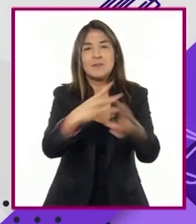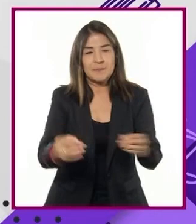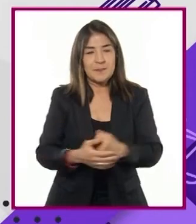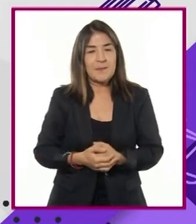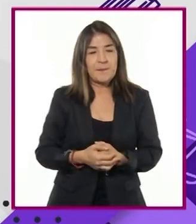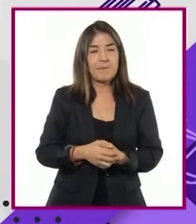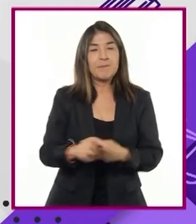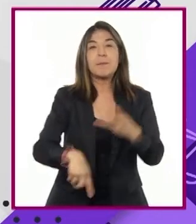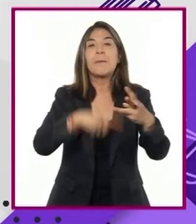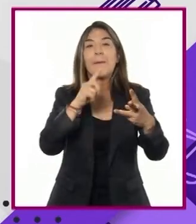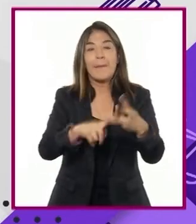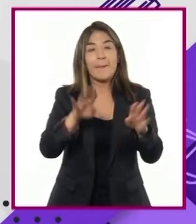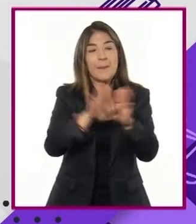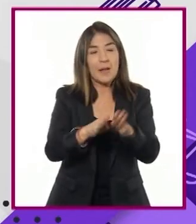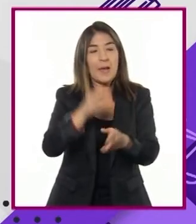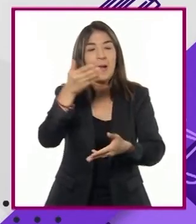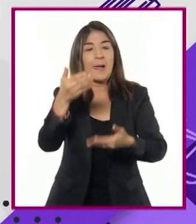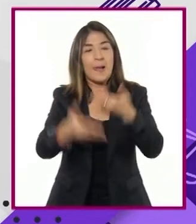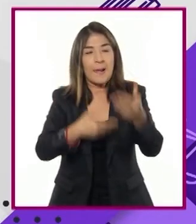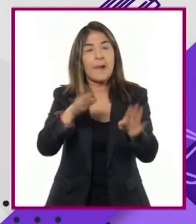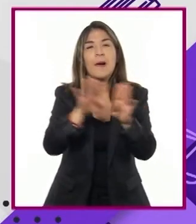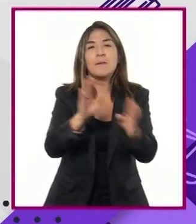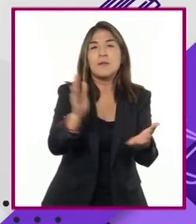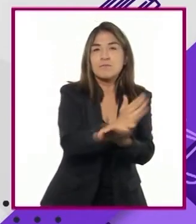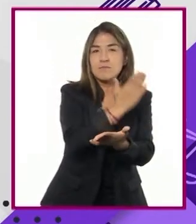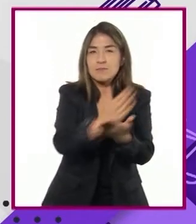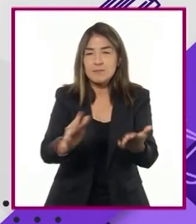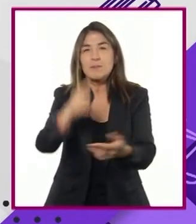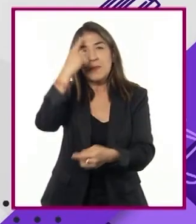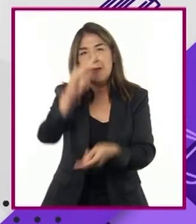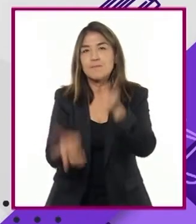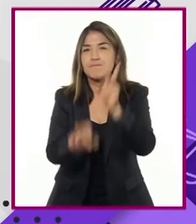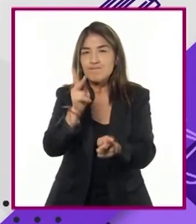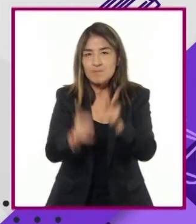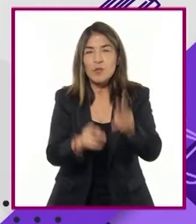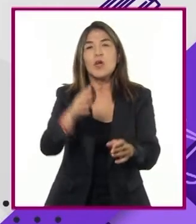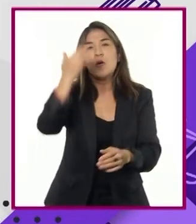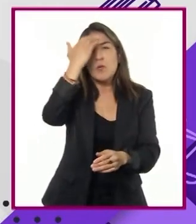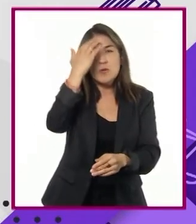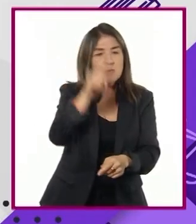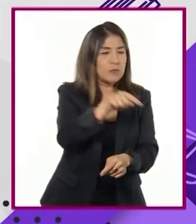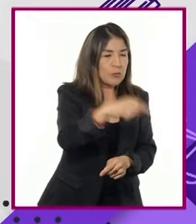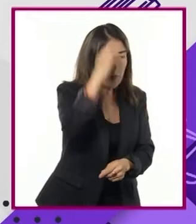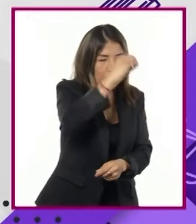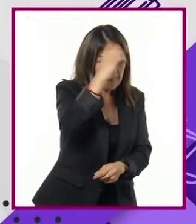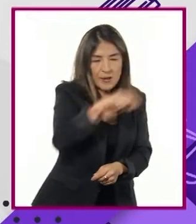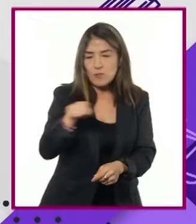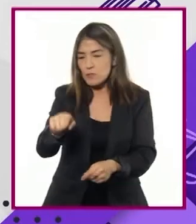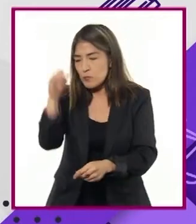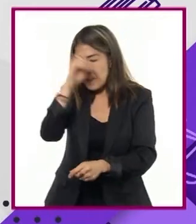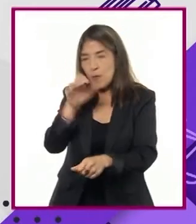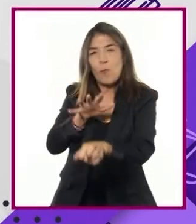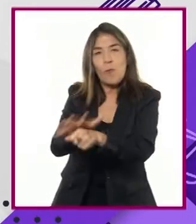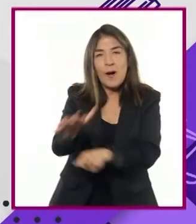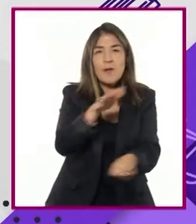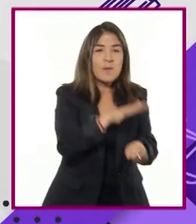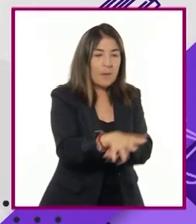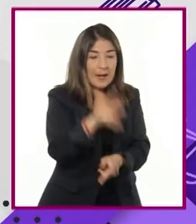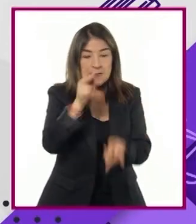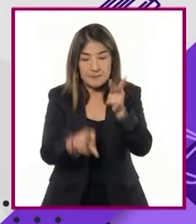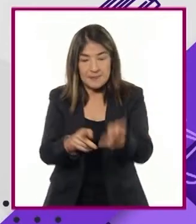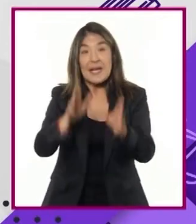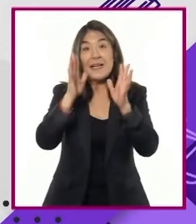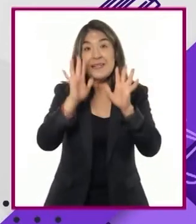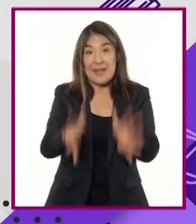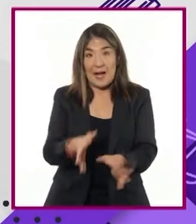encuentro. Conversar también por separado con cada parte. Conocer su punto de vista acerca del conflicto. Para